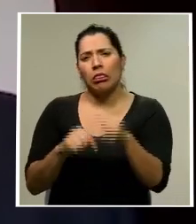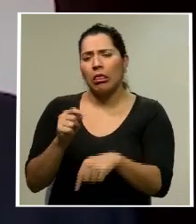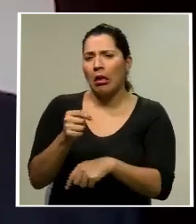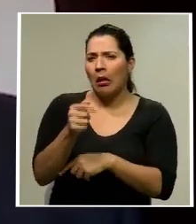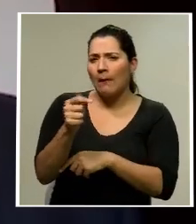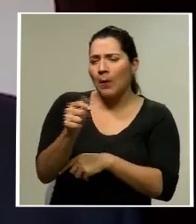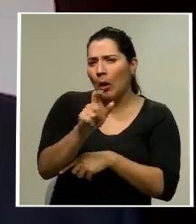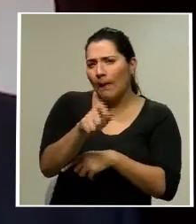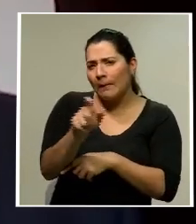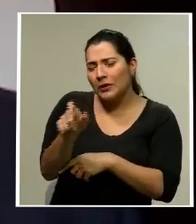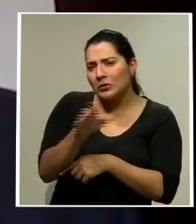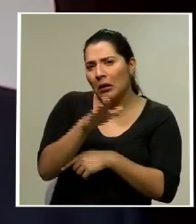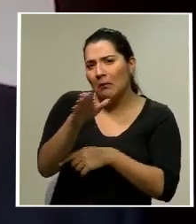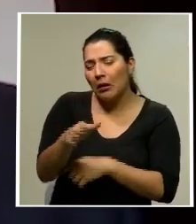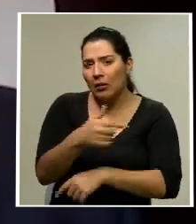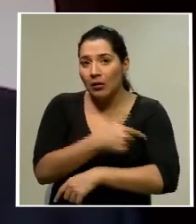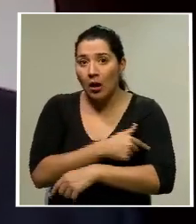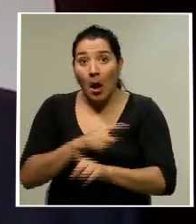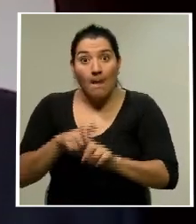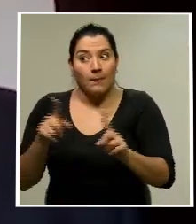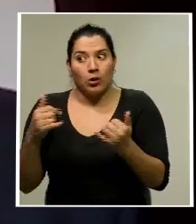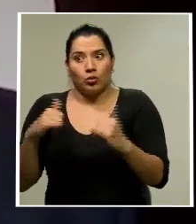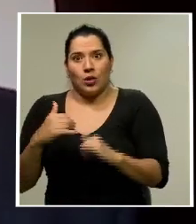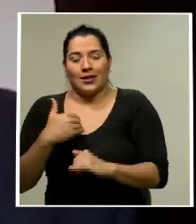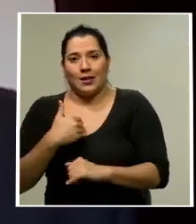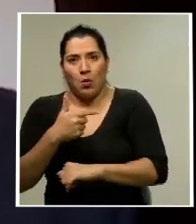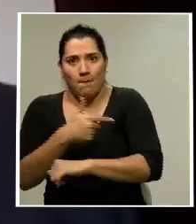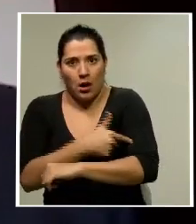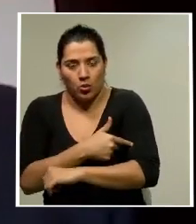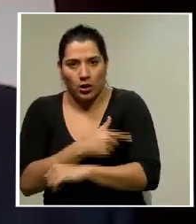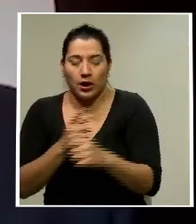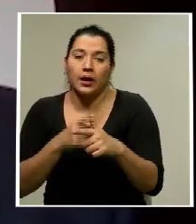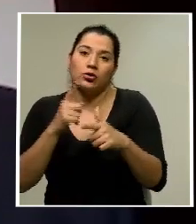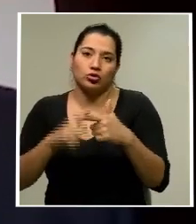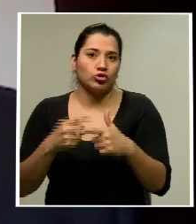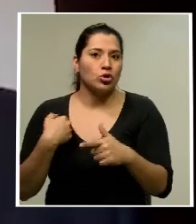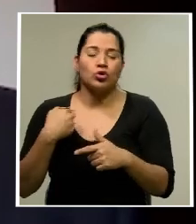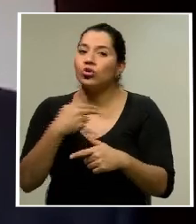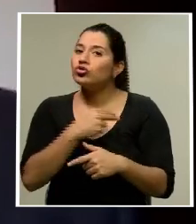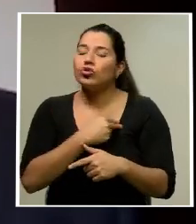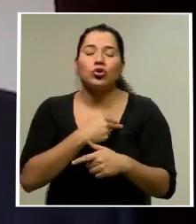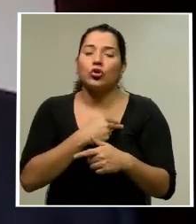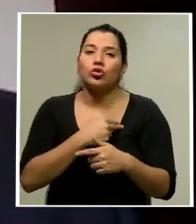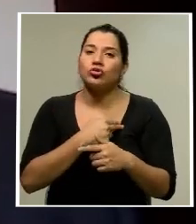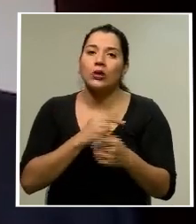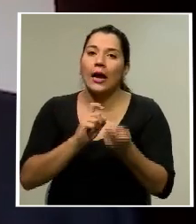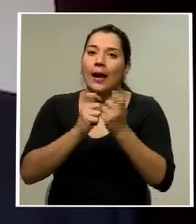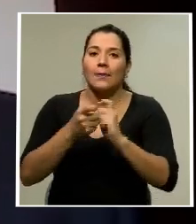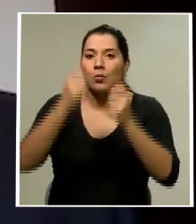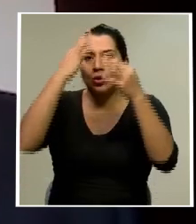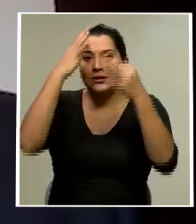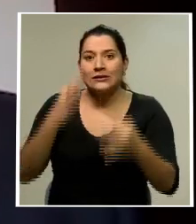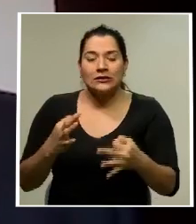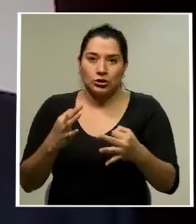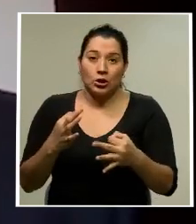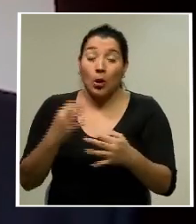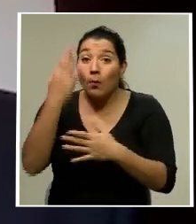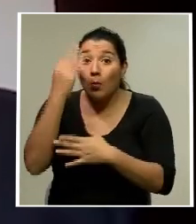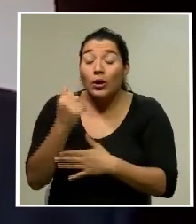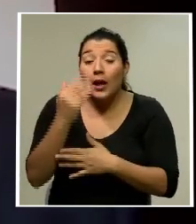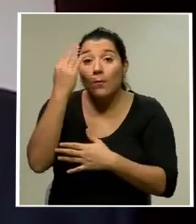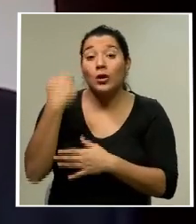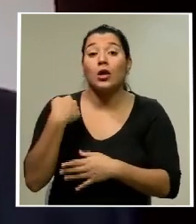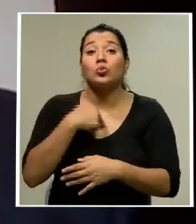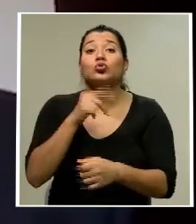gente y tenemos vacunas disponibles para aplicar, tomaríamos medidas de contingencia, porque nuestra consigna